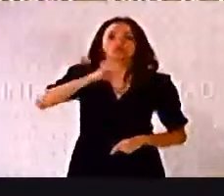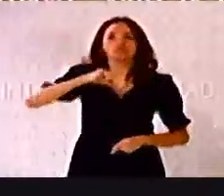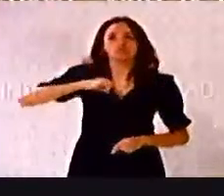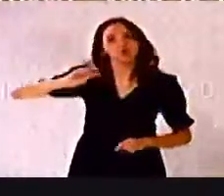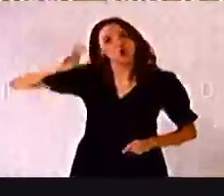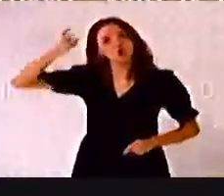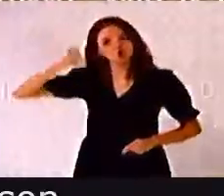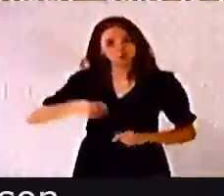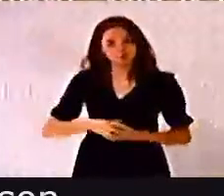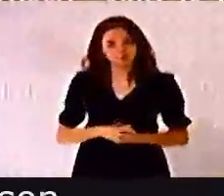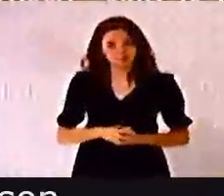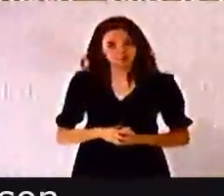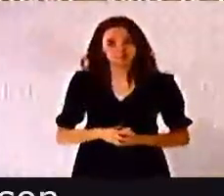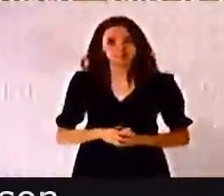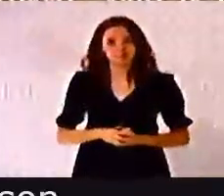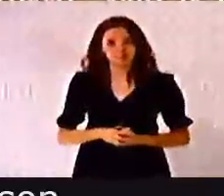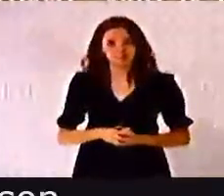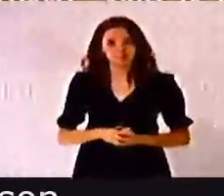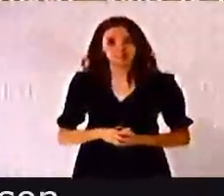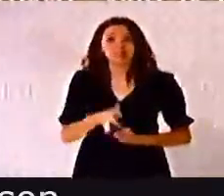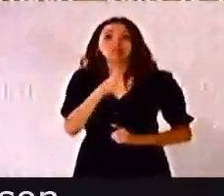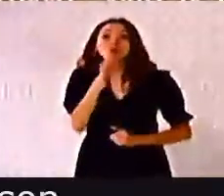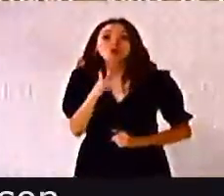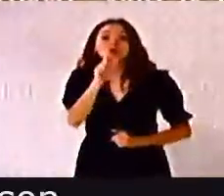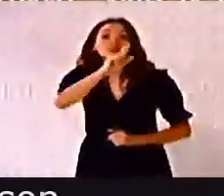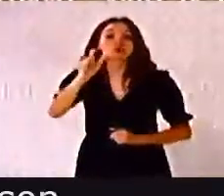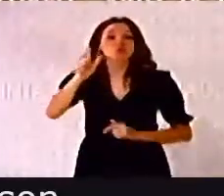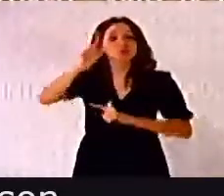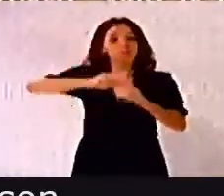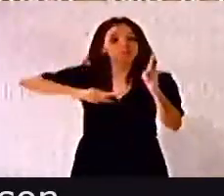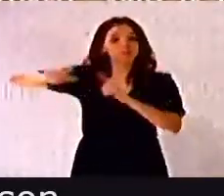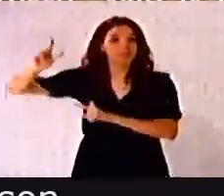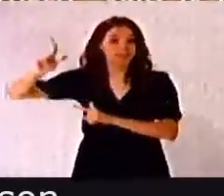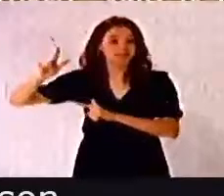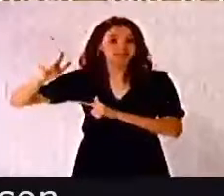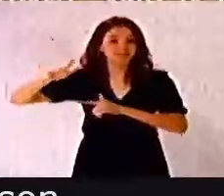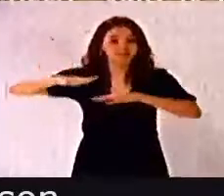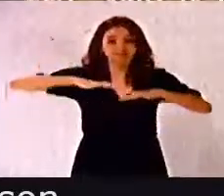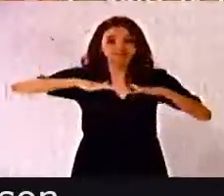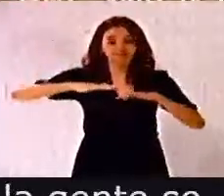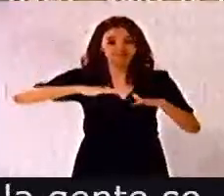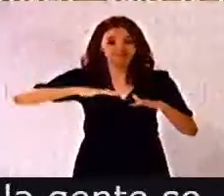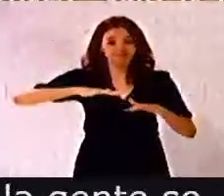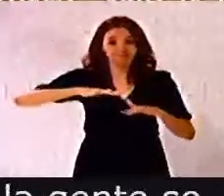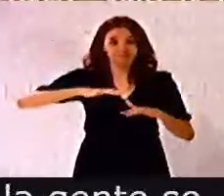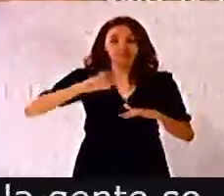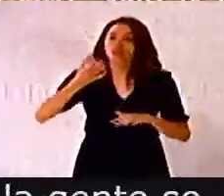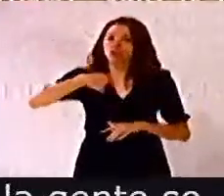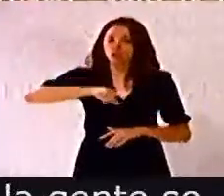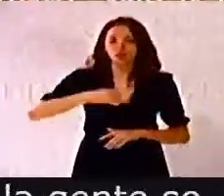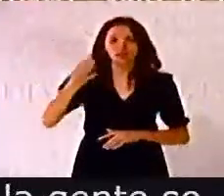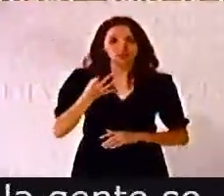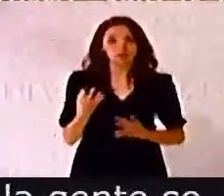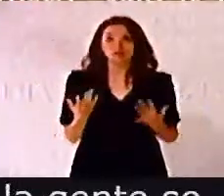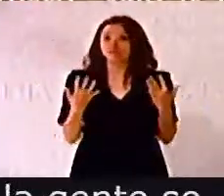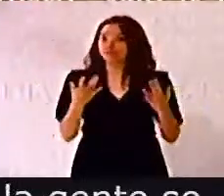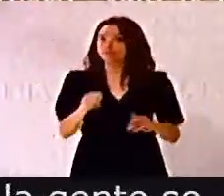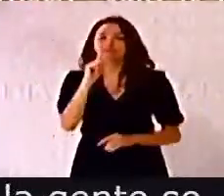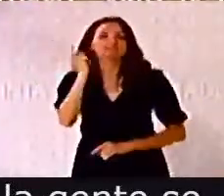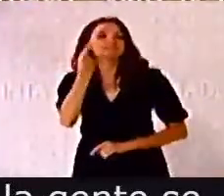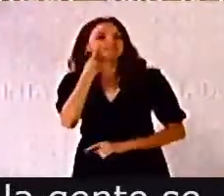importados, porque la gente se mueve. Lo que tenemos que ser capaces es de identificar lo antes posible.